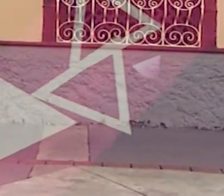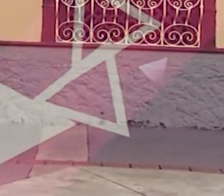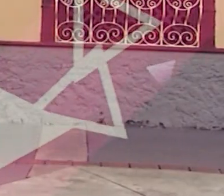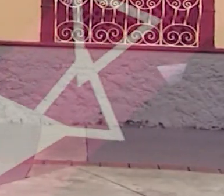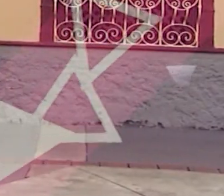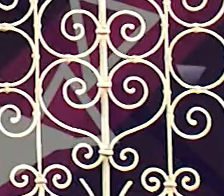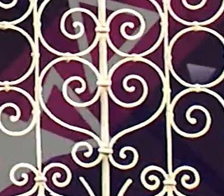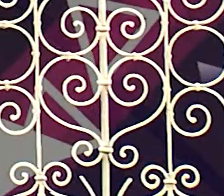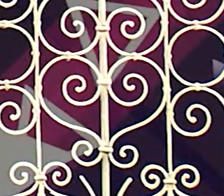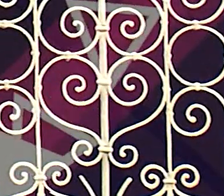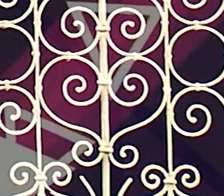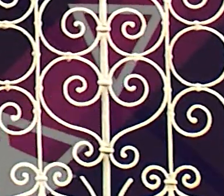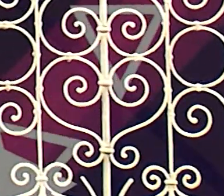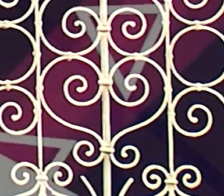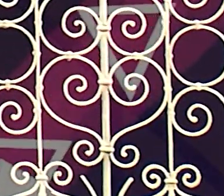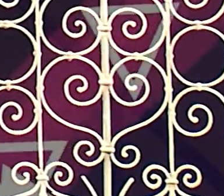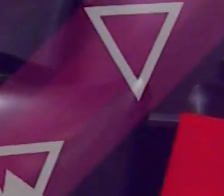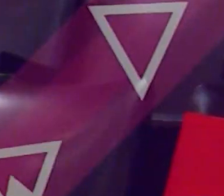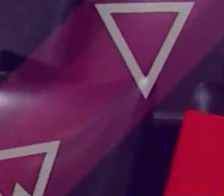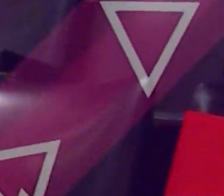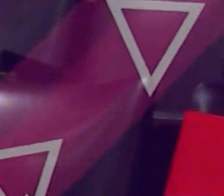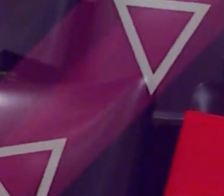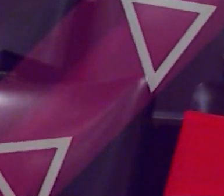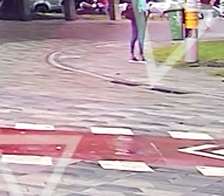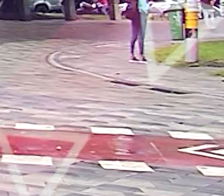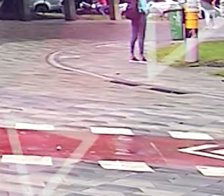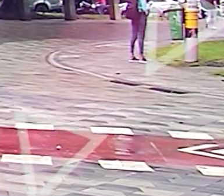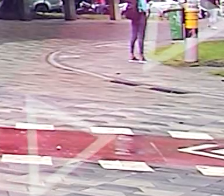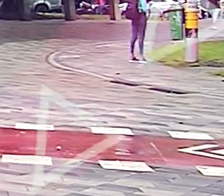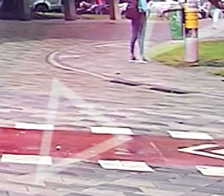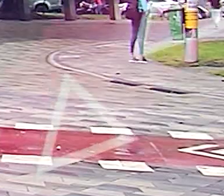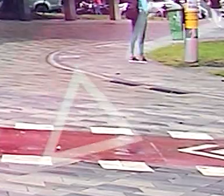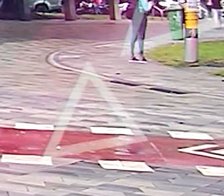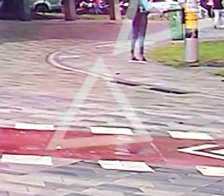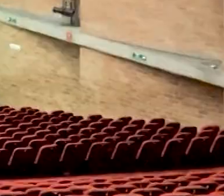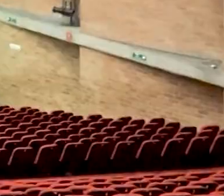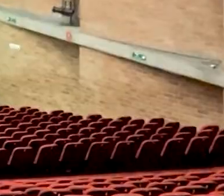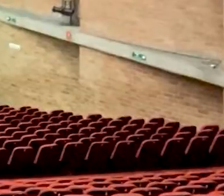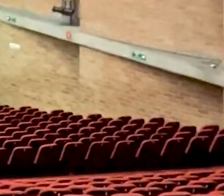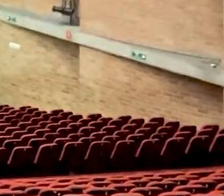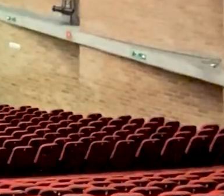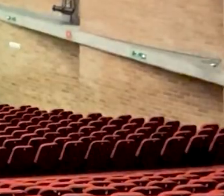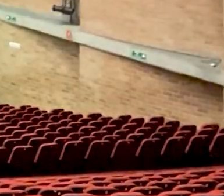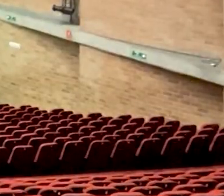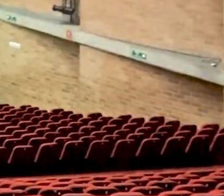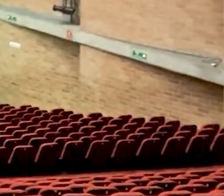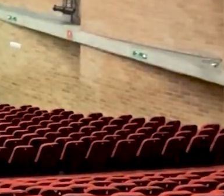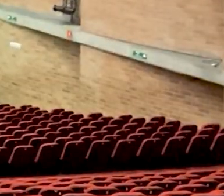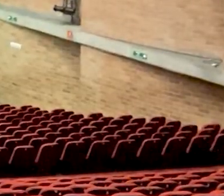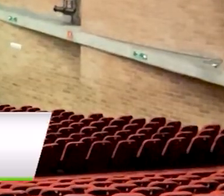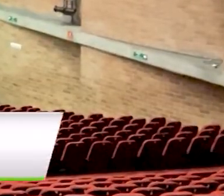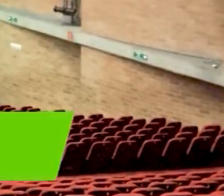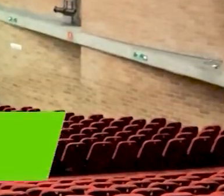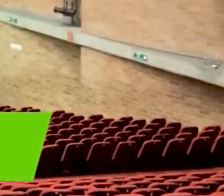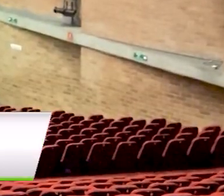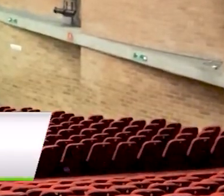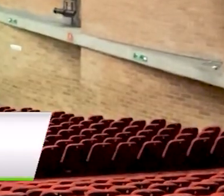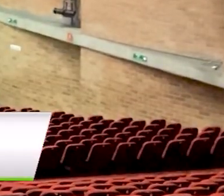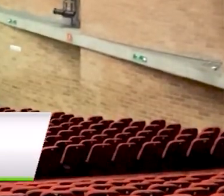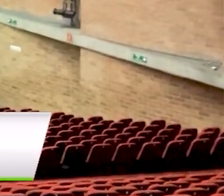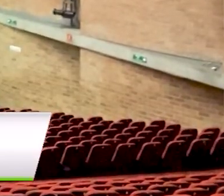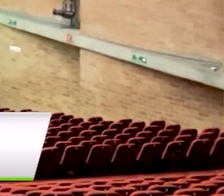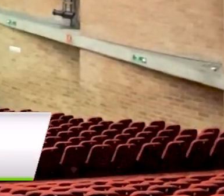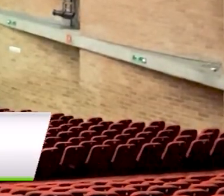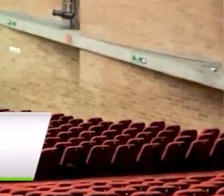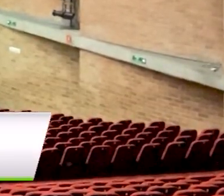mejor momento también ha sido una forma de manifestarles que no están solos. Hemos hecho diferentes eventos